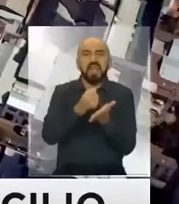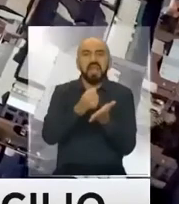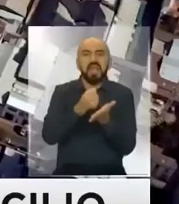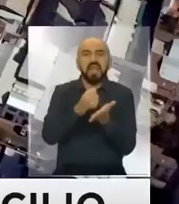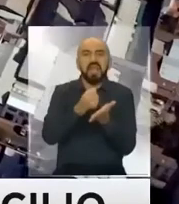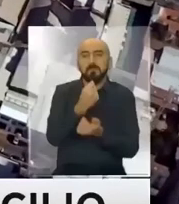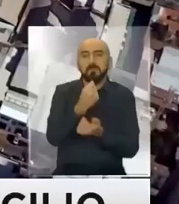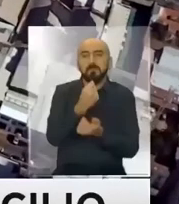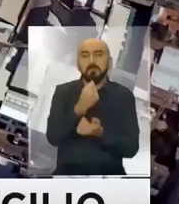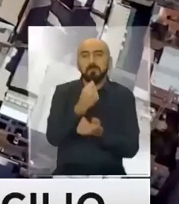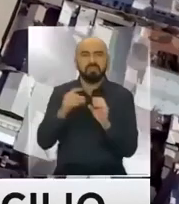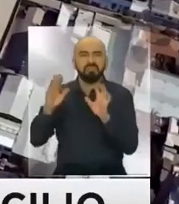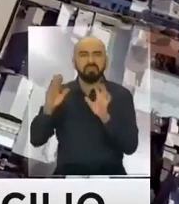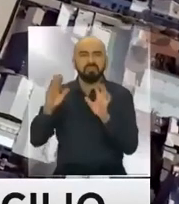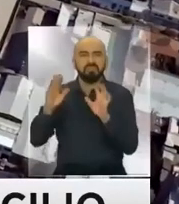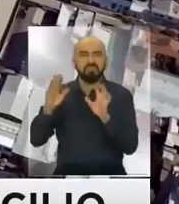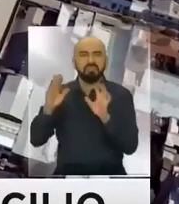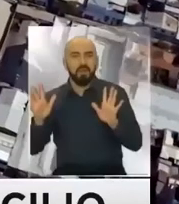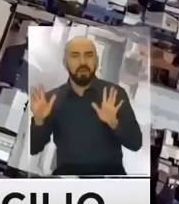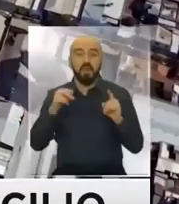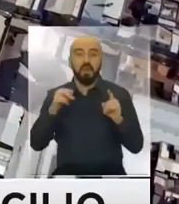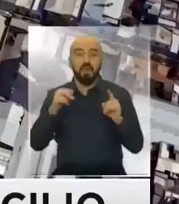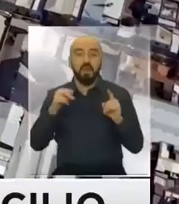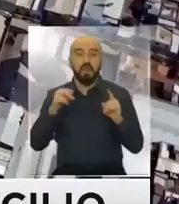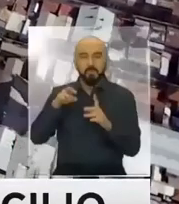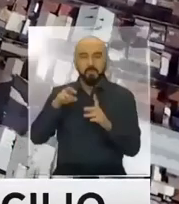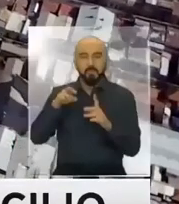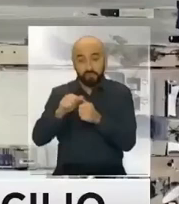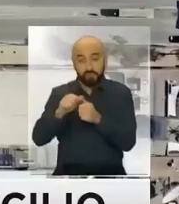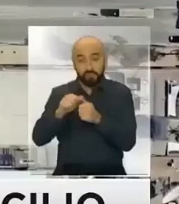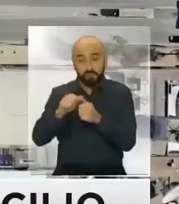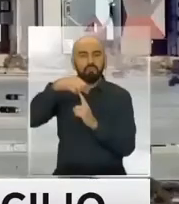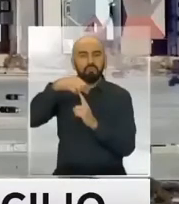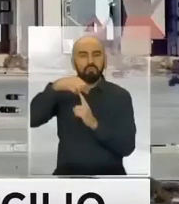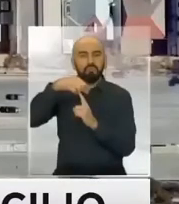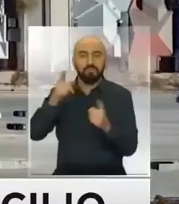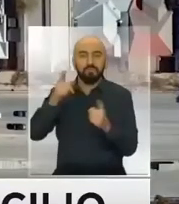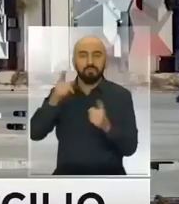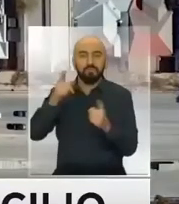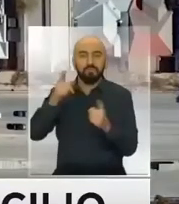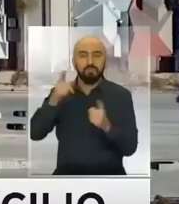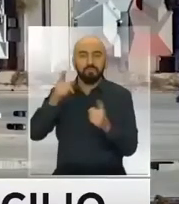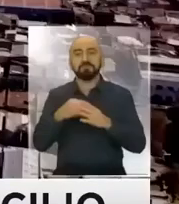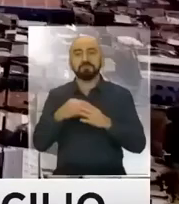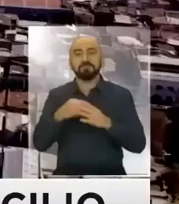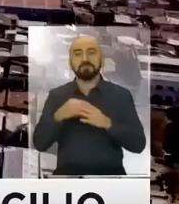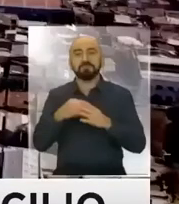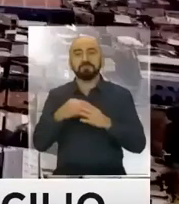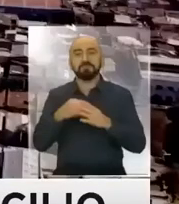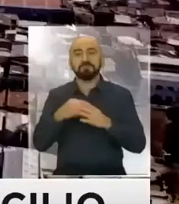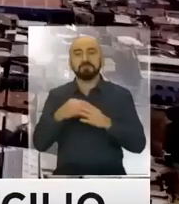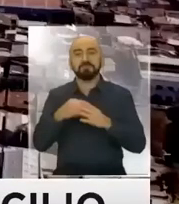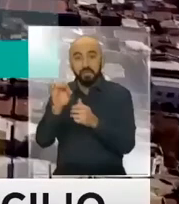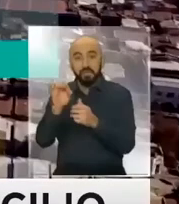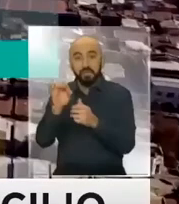estos emoticones, ofrece hongos alucinógenos. Y a 500 metros, esta persona estaría vendiendo marihuana,